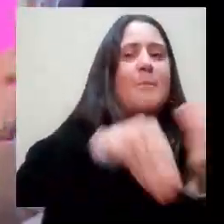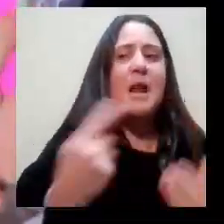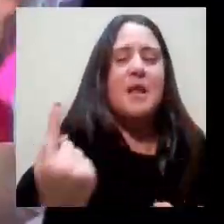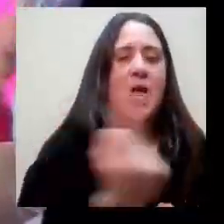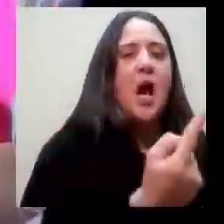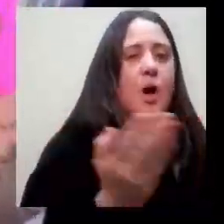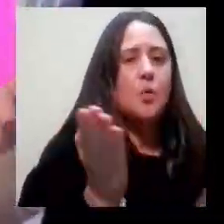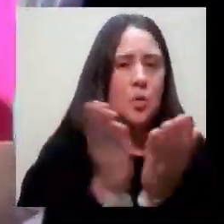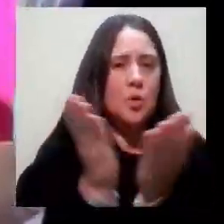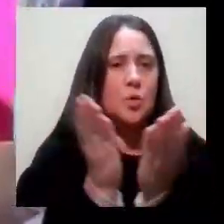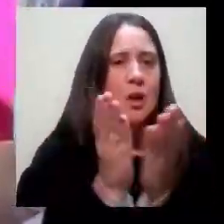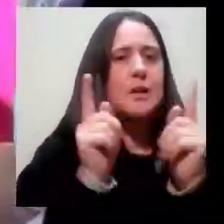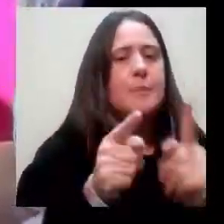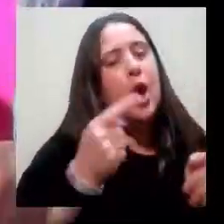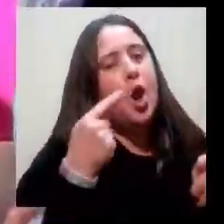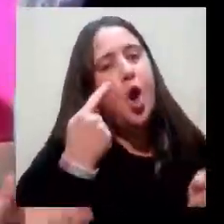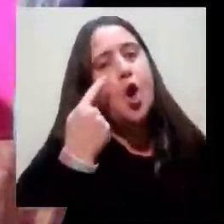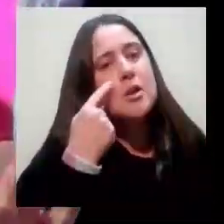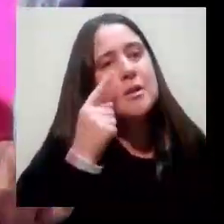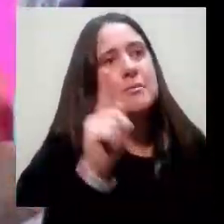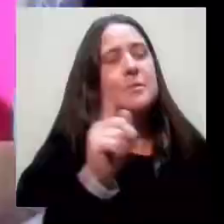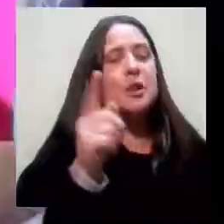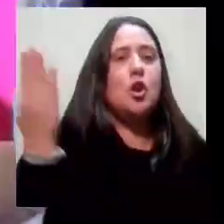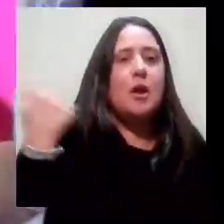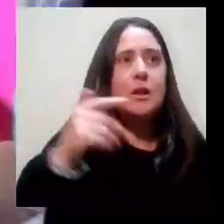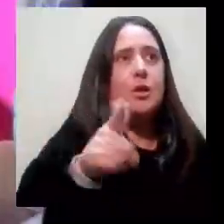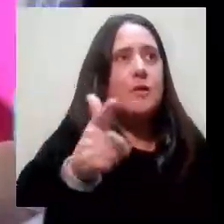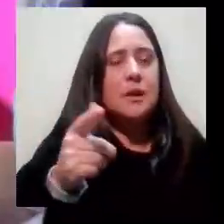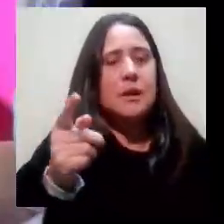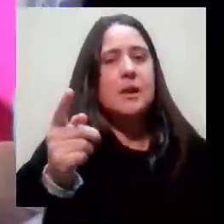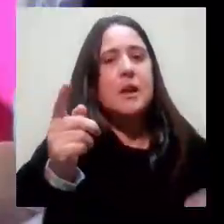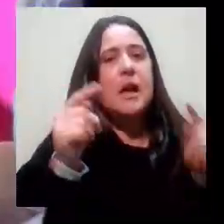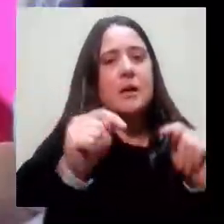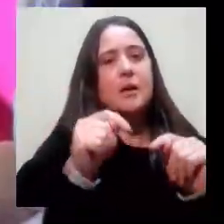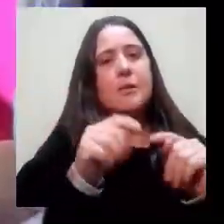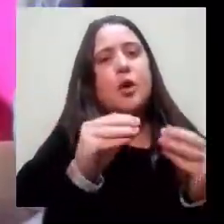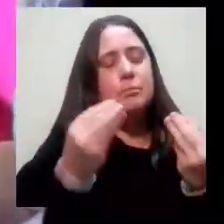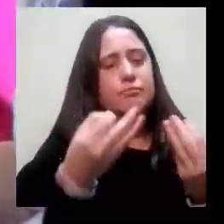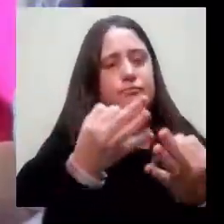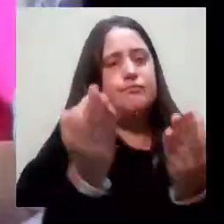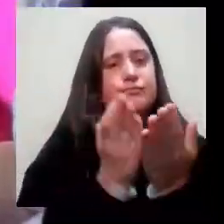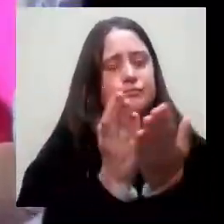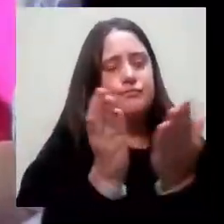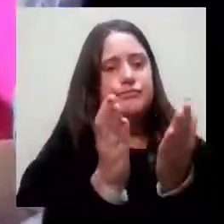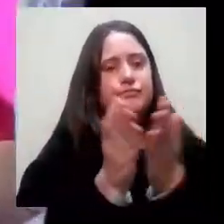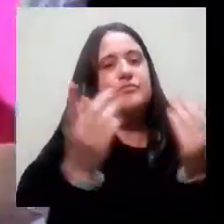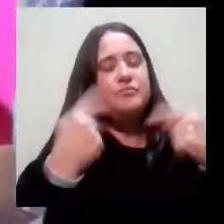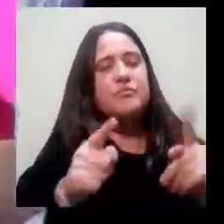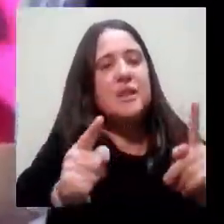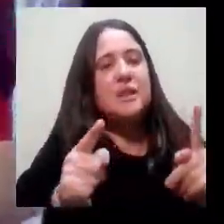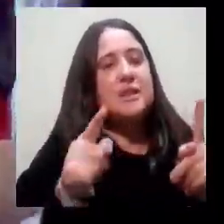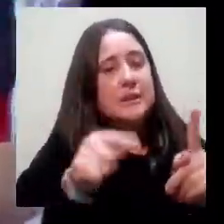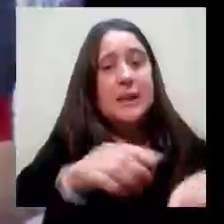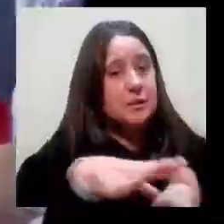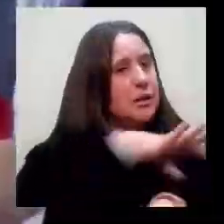todos con el conocimiento, si no tuvieron educación inicial, que muchos niños llegan a primero sin haber tenido. Entonces, en inicial hay que